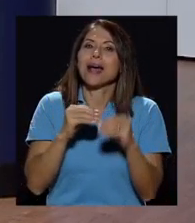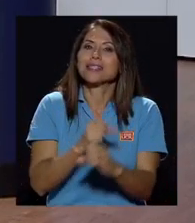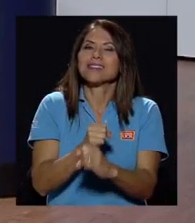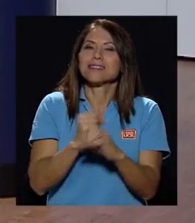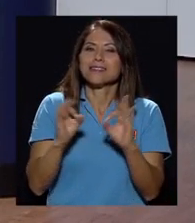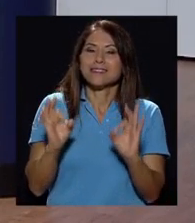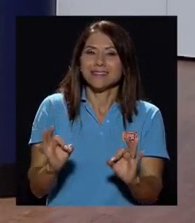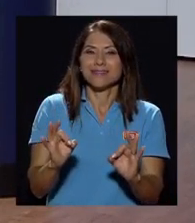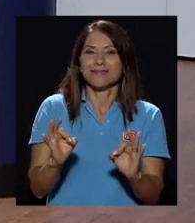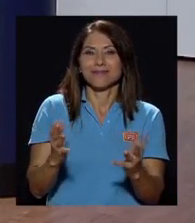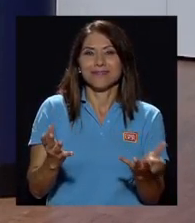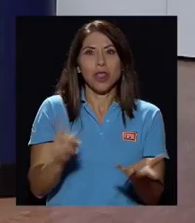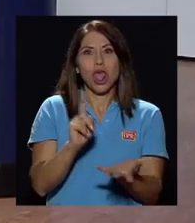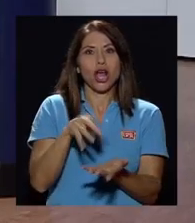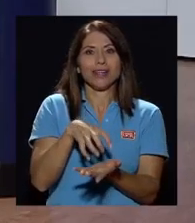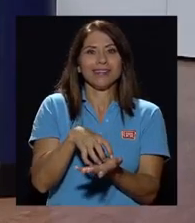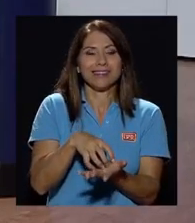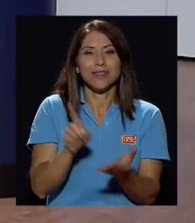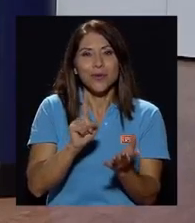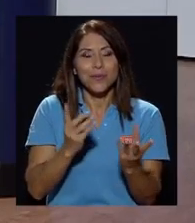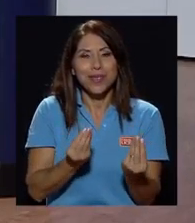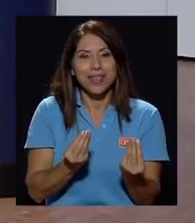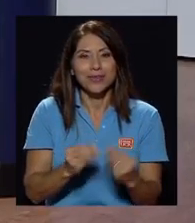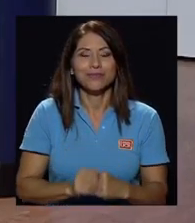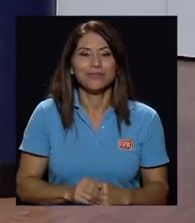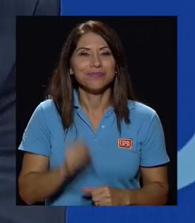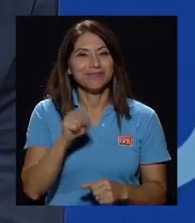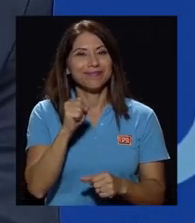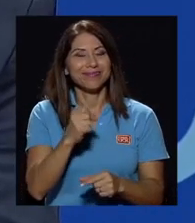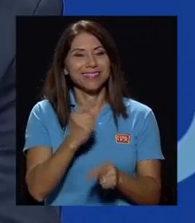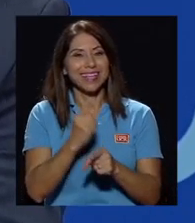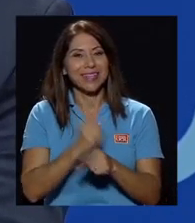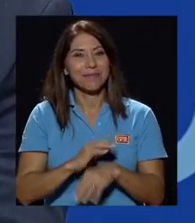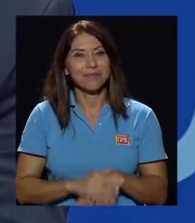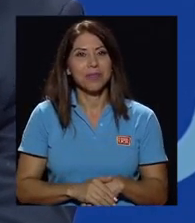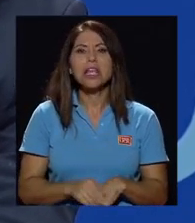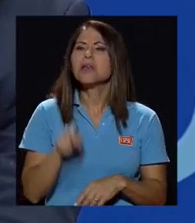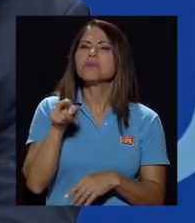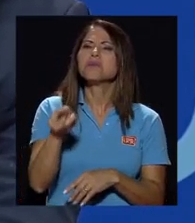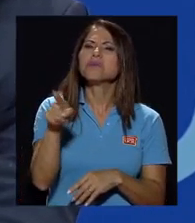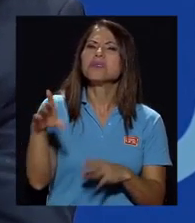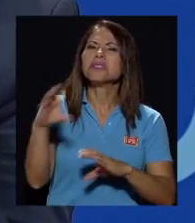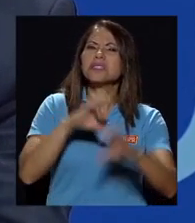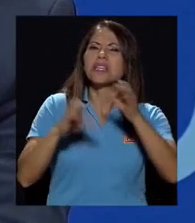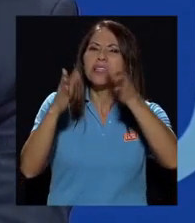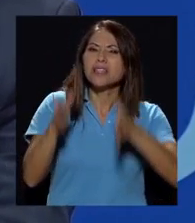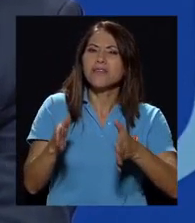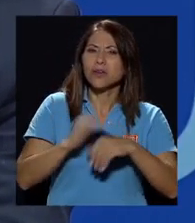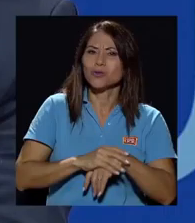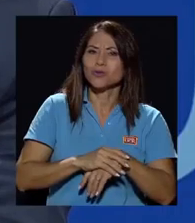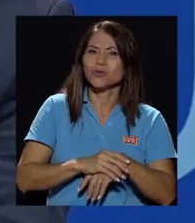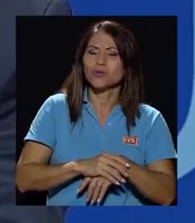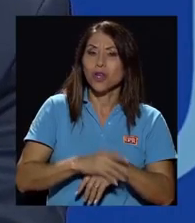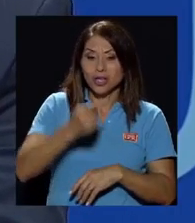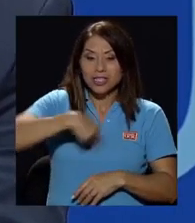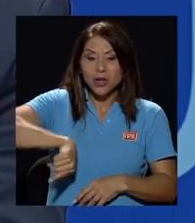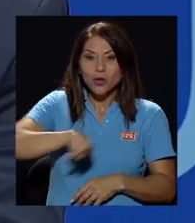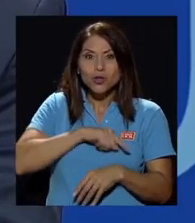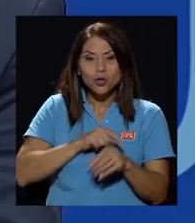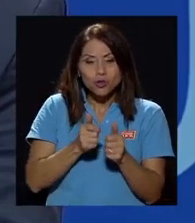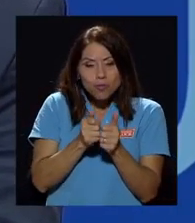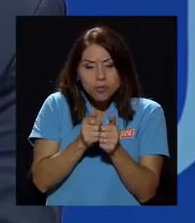y en menos incertidumbre y menos de miedos de saber a qué y para ustedes los científicos todos estos reportes que nosotros hagamos a